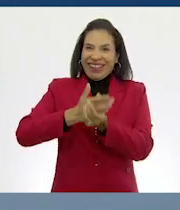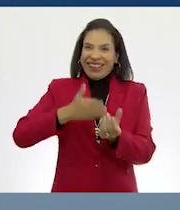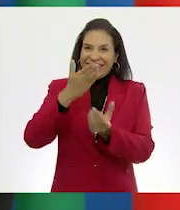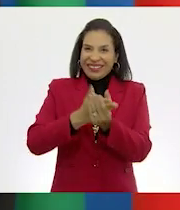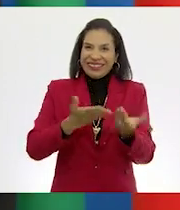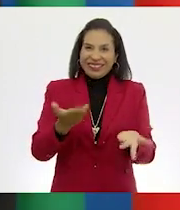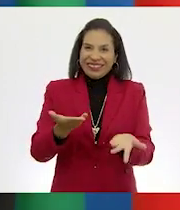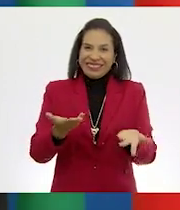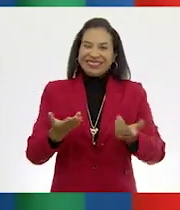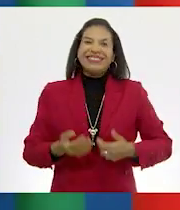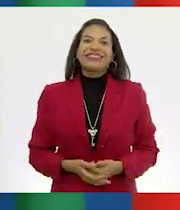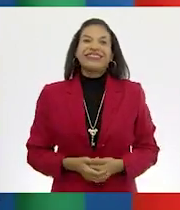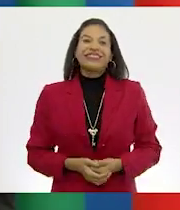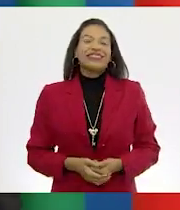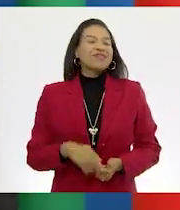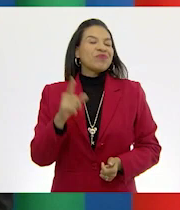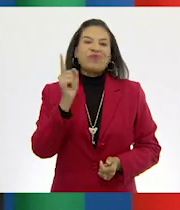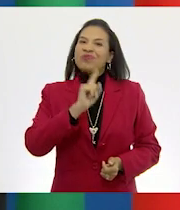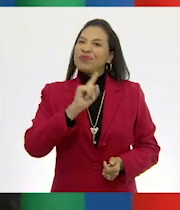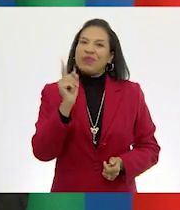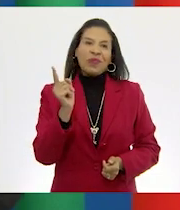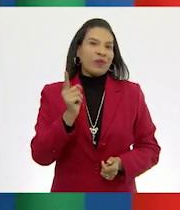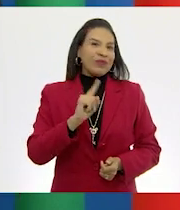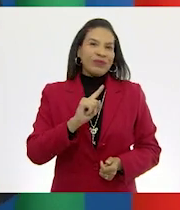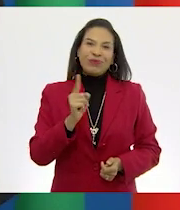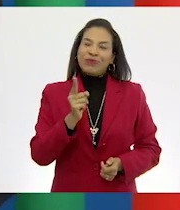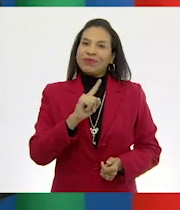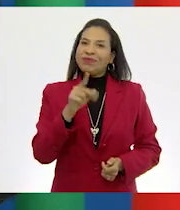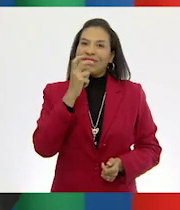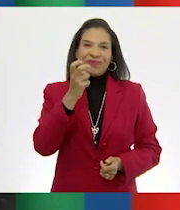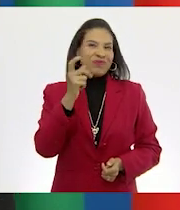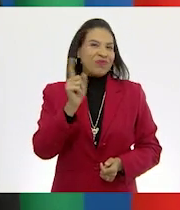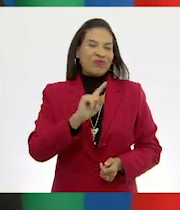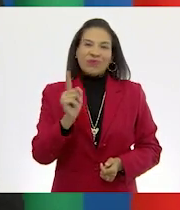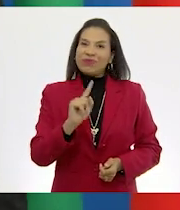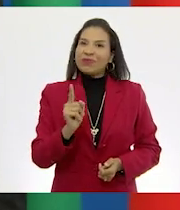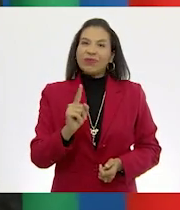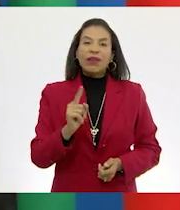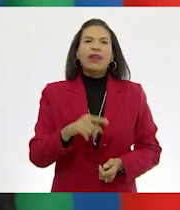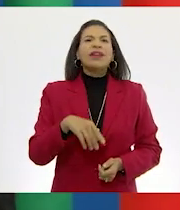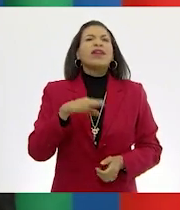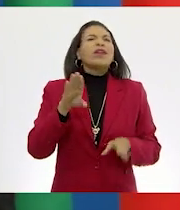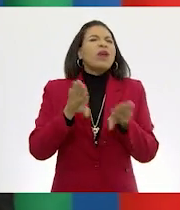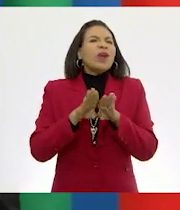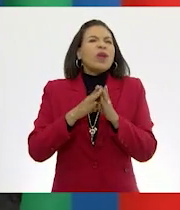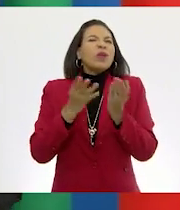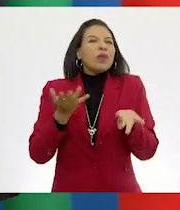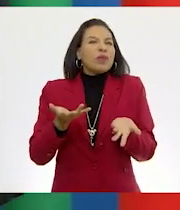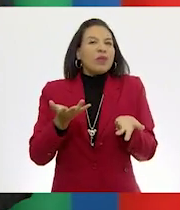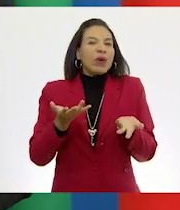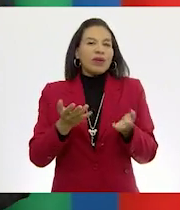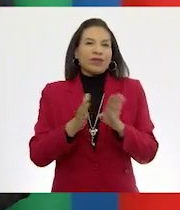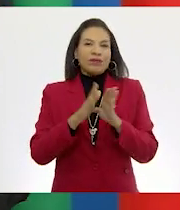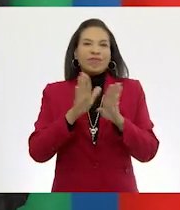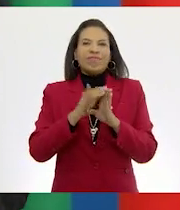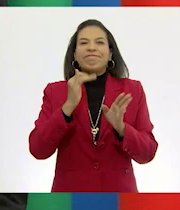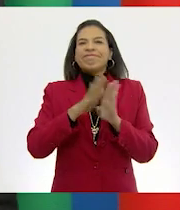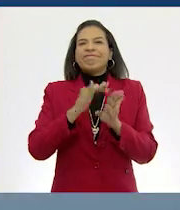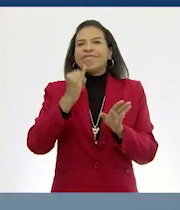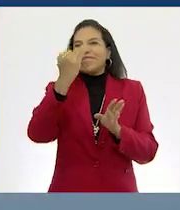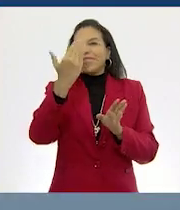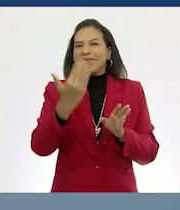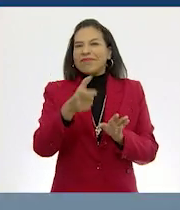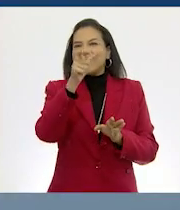¿no? No, Tom, creo que no va por ahí el asunto. Es más bien como un estereotipo, ¿cierto?